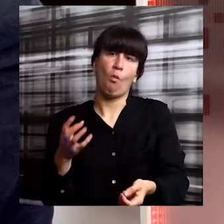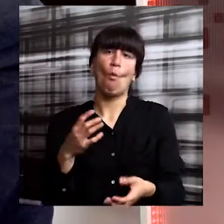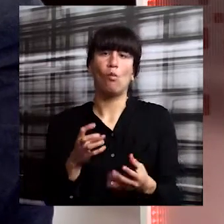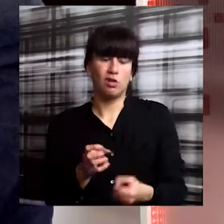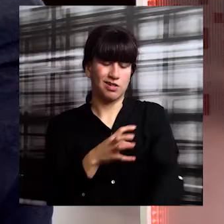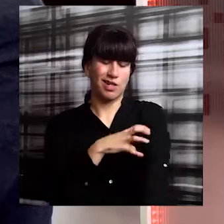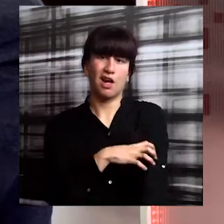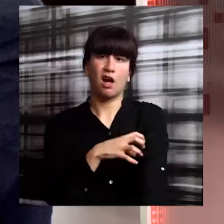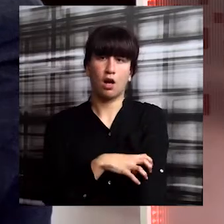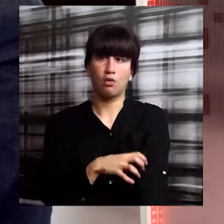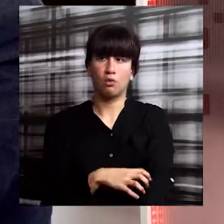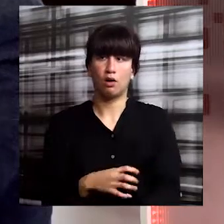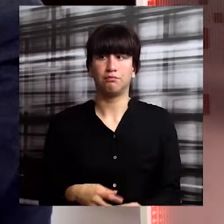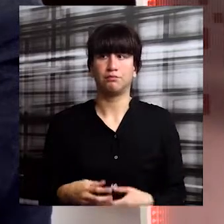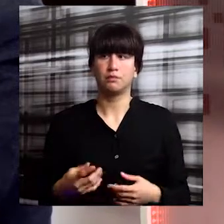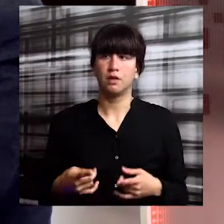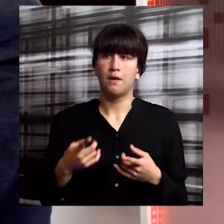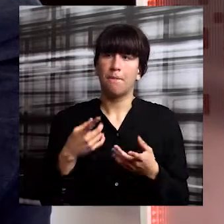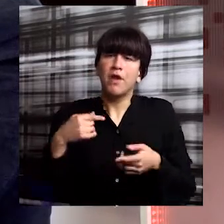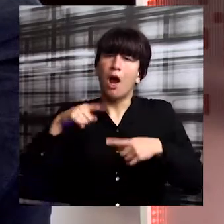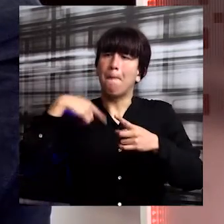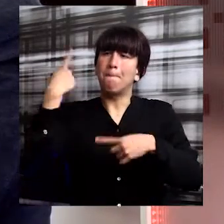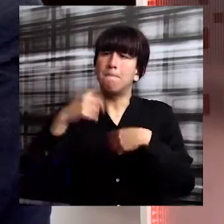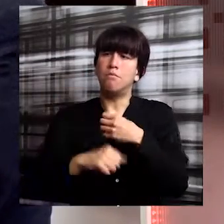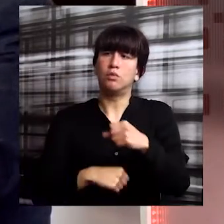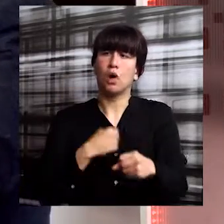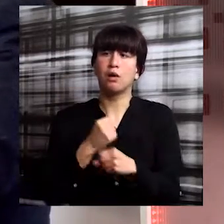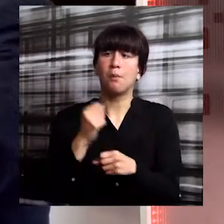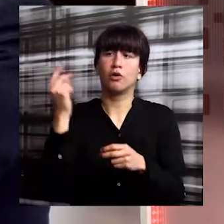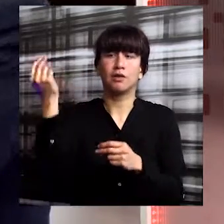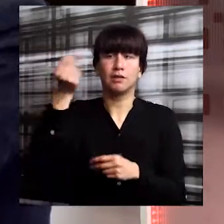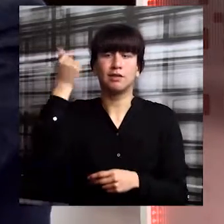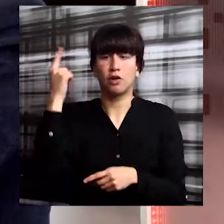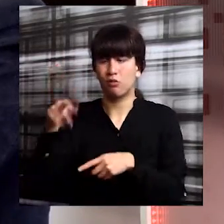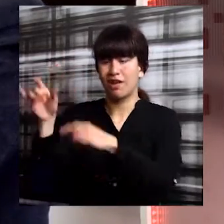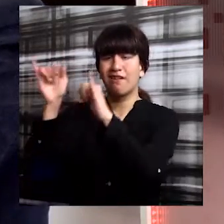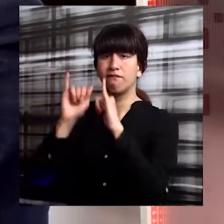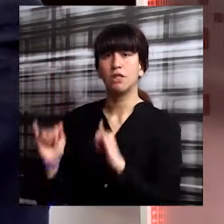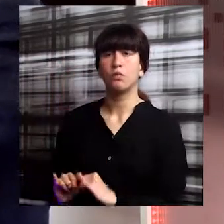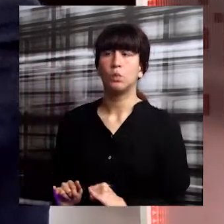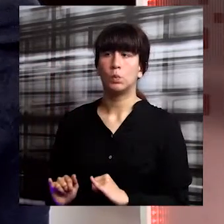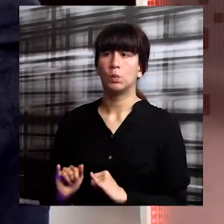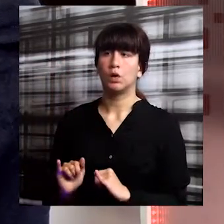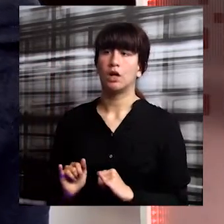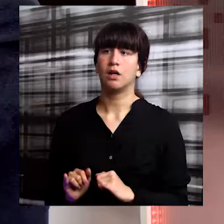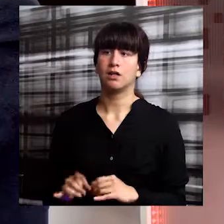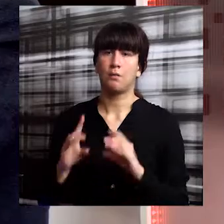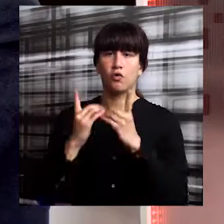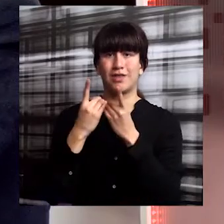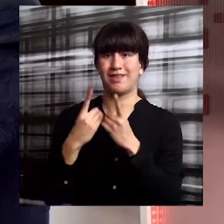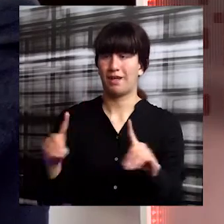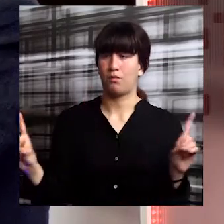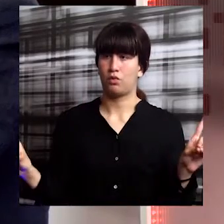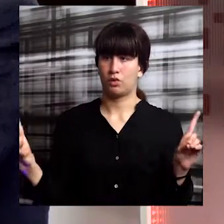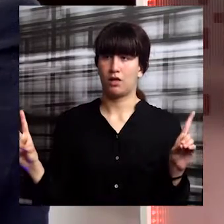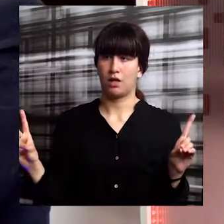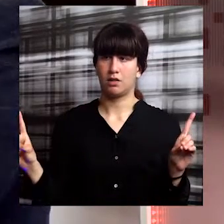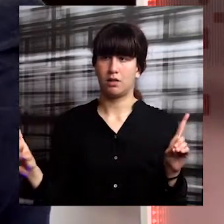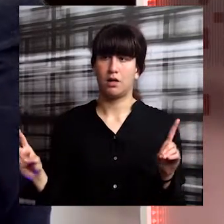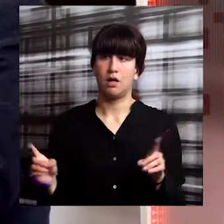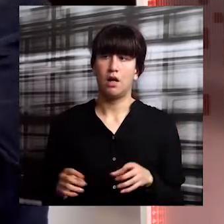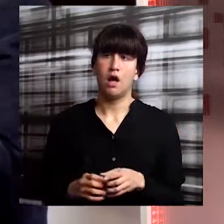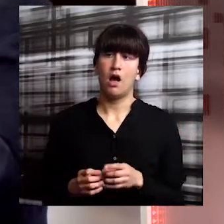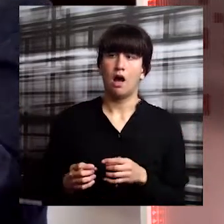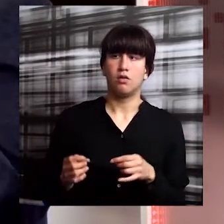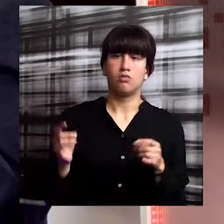regional. Entonces, a partir de octubre del próximo año se crea esa figura democrática de gobernador regional, pero va a haber una